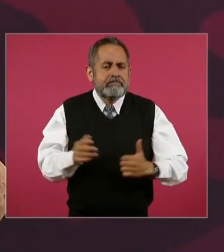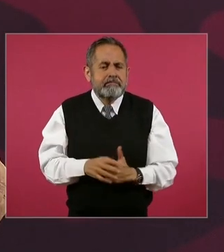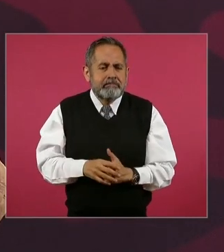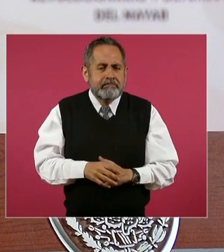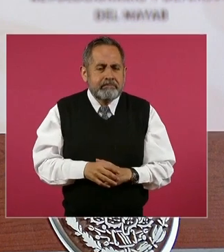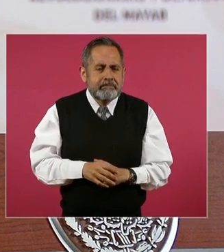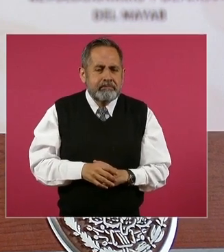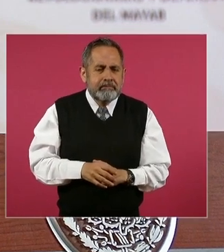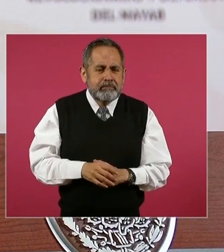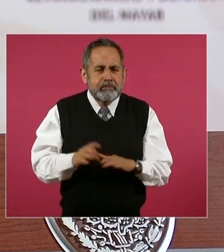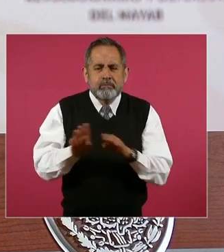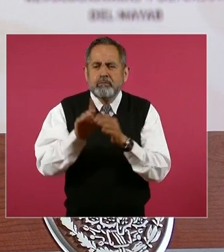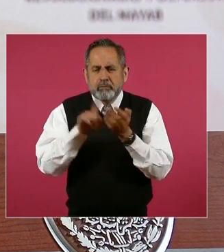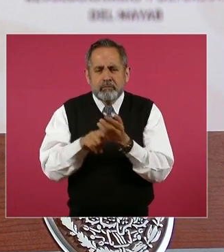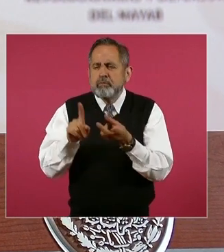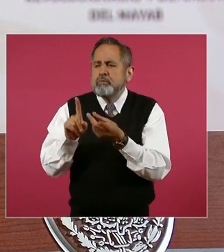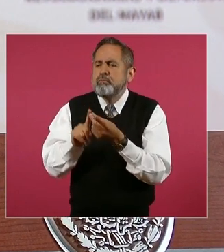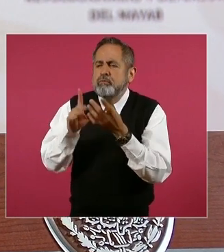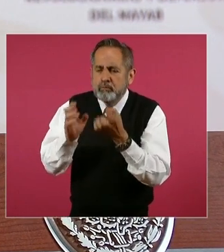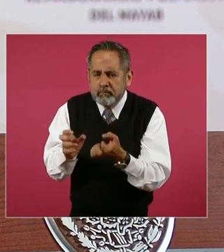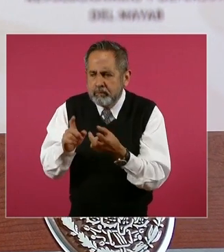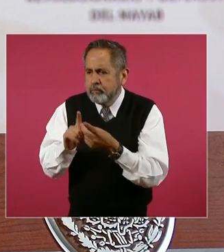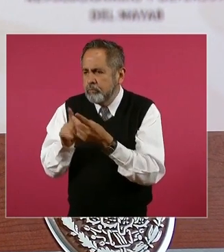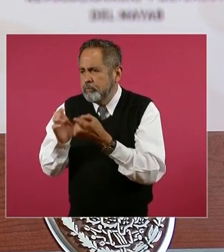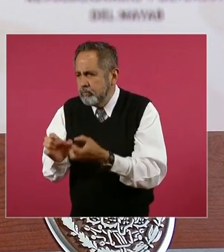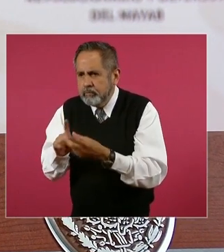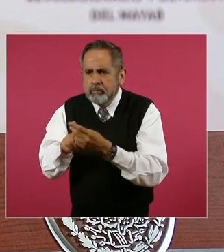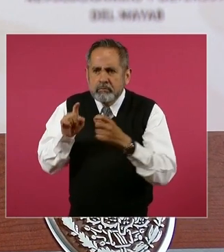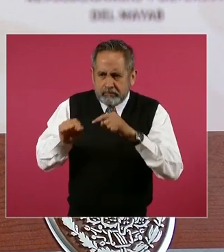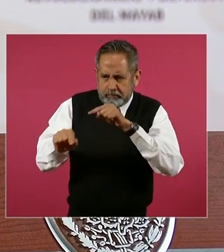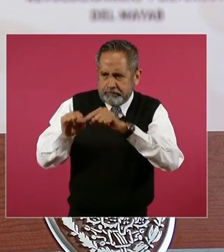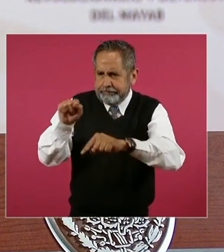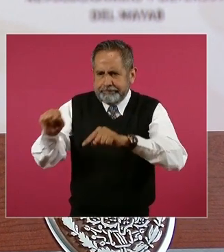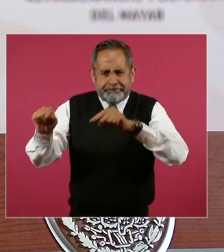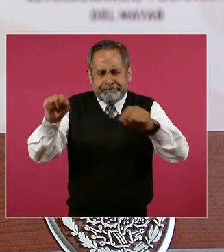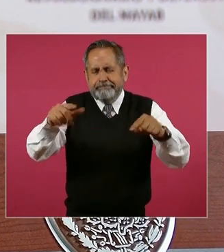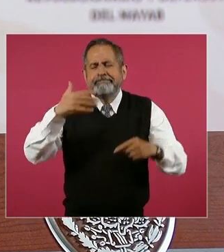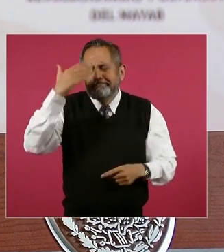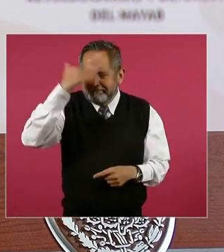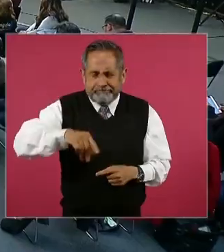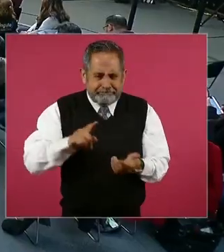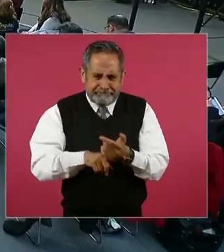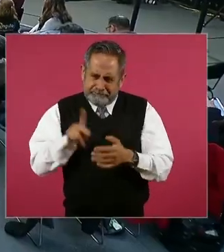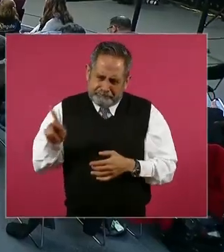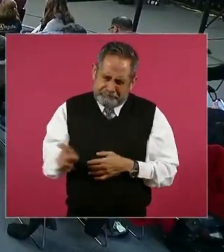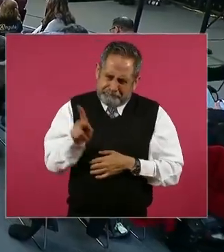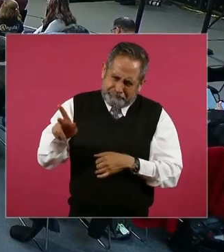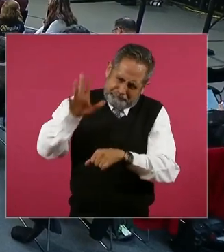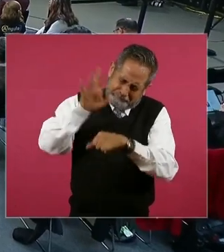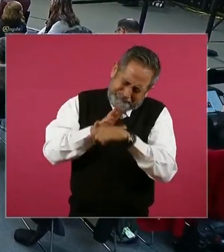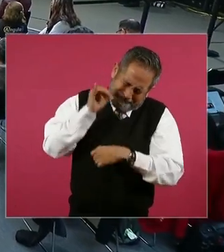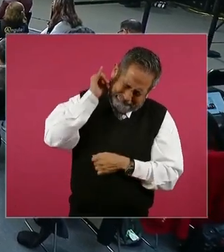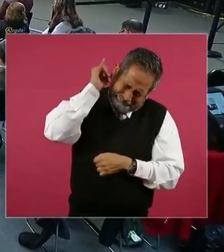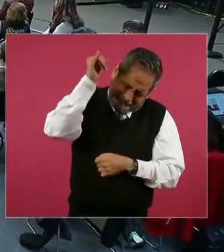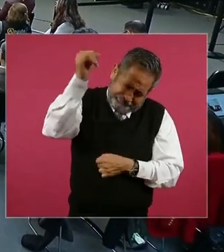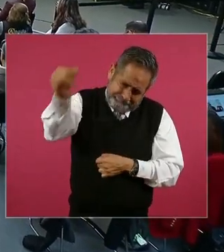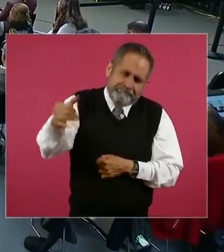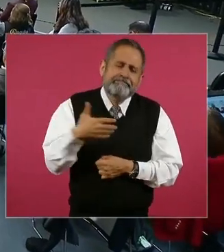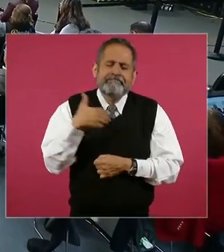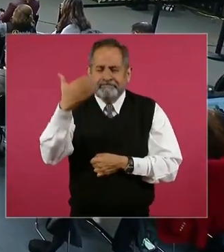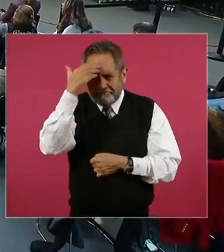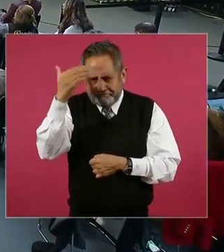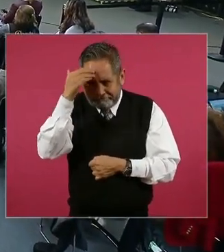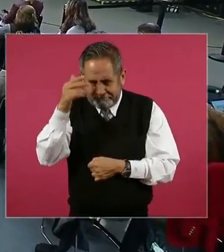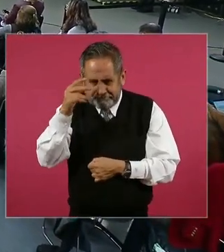eh cómo están distribuidos Hasta en los pueblos más apartados